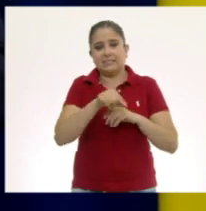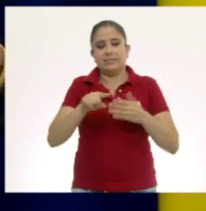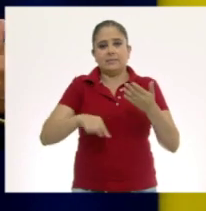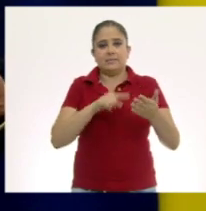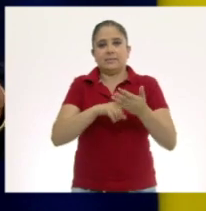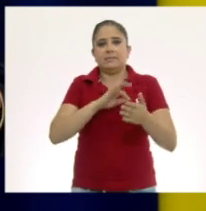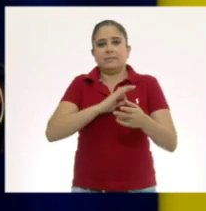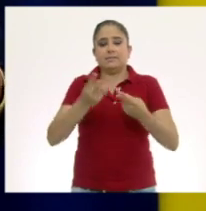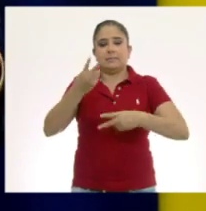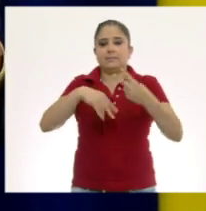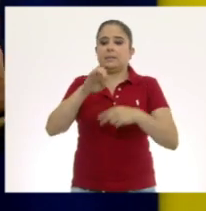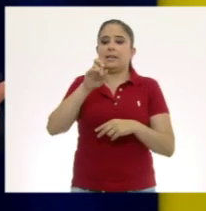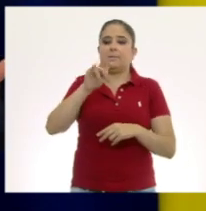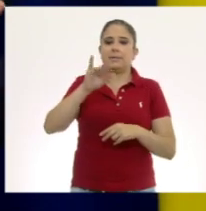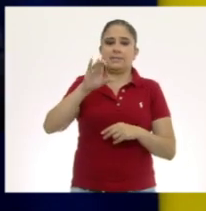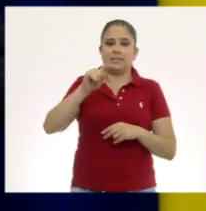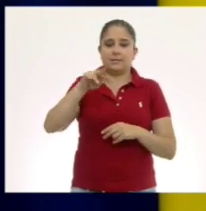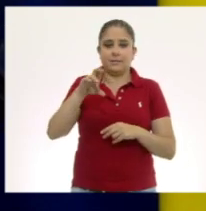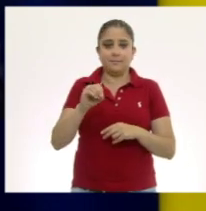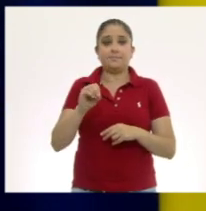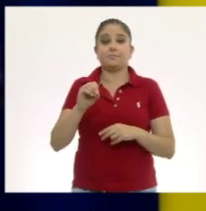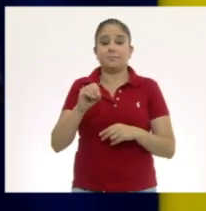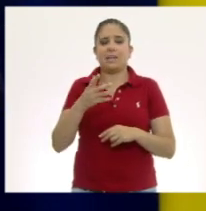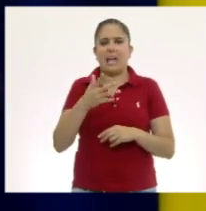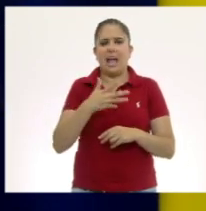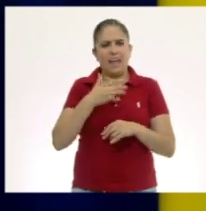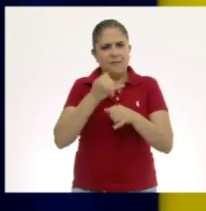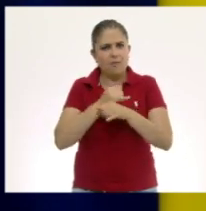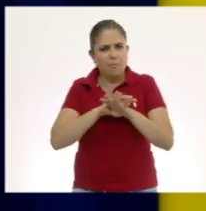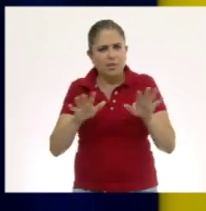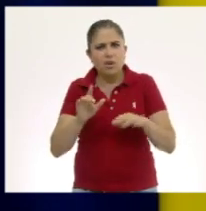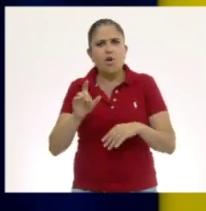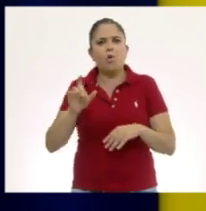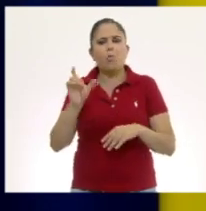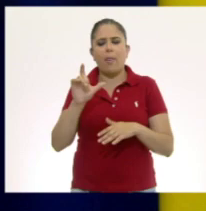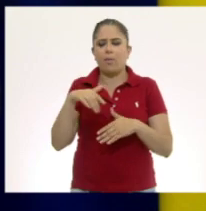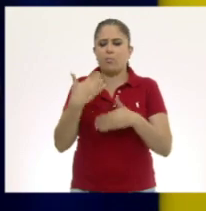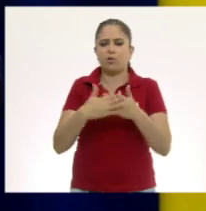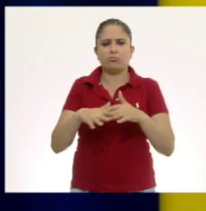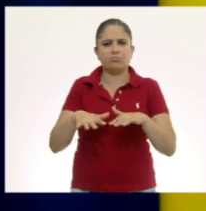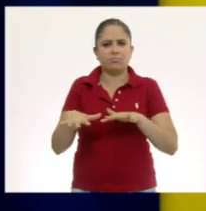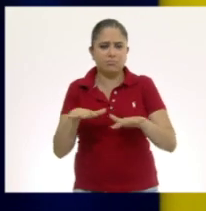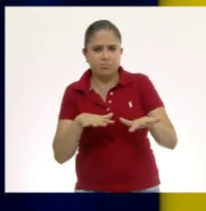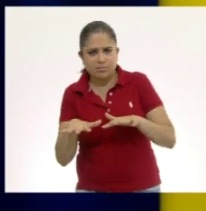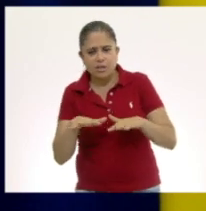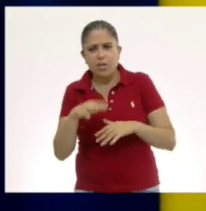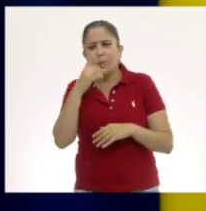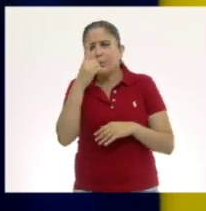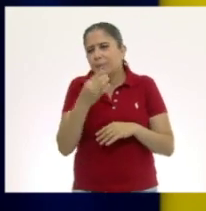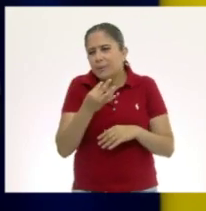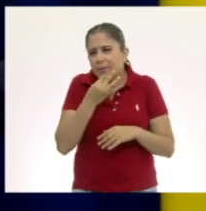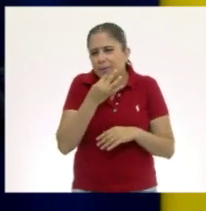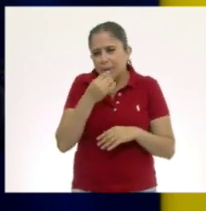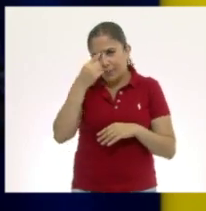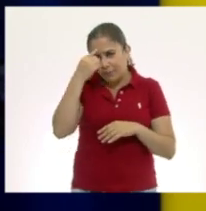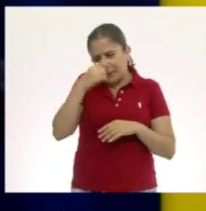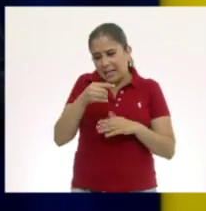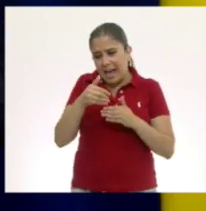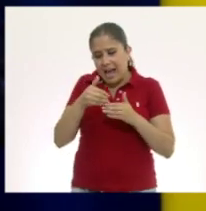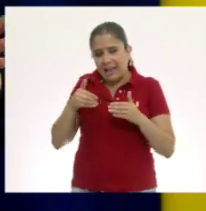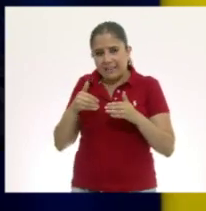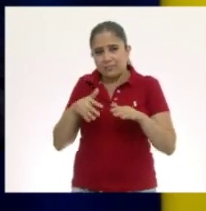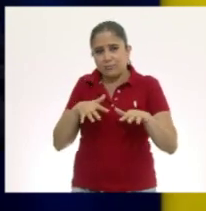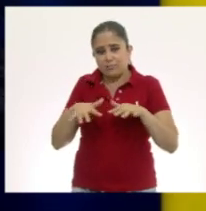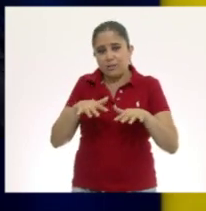puede generar el epicentro, tener la información de cuándo ya hubo el movimiento y tal vez un minuto para poder